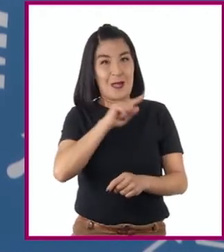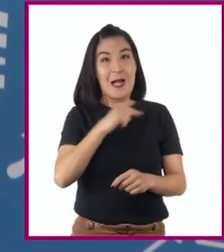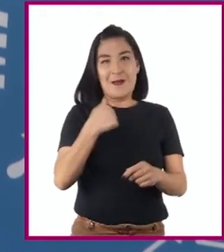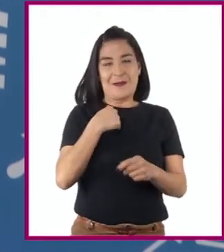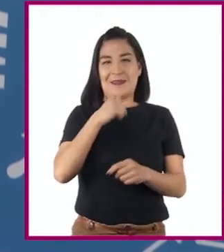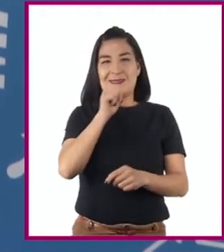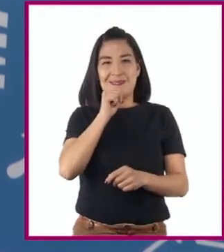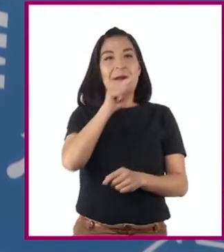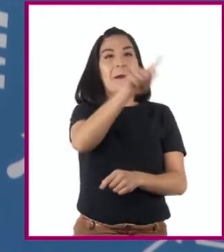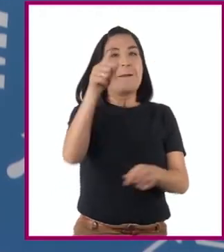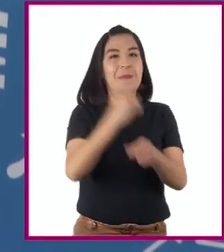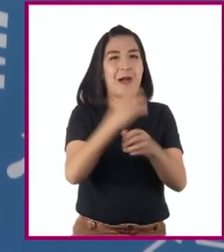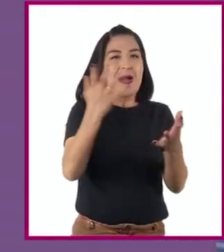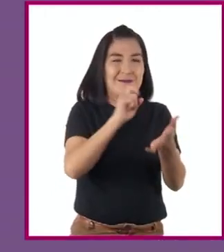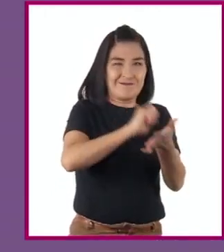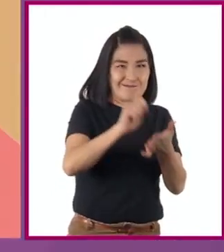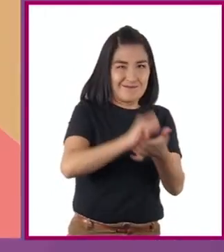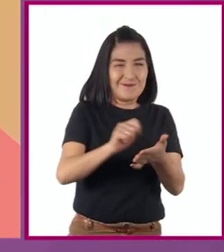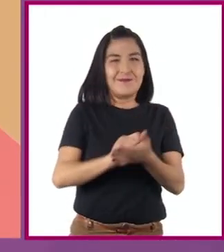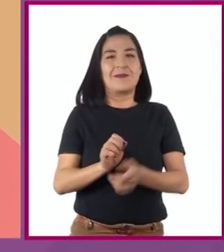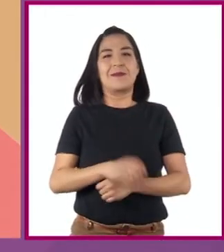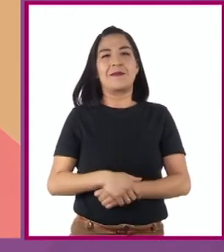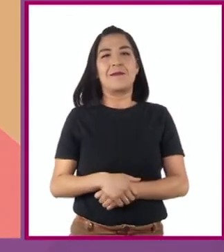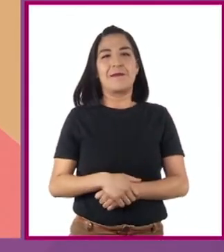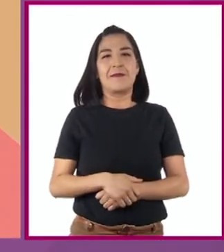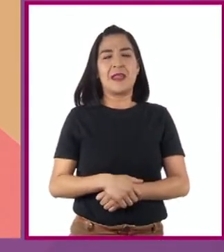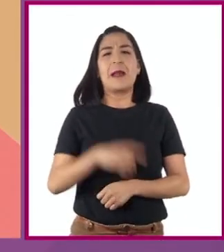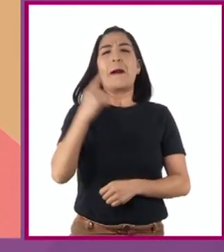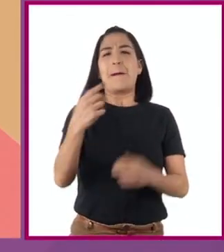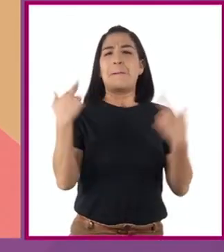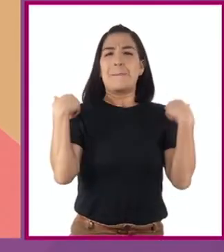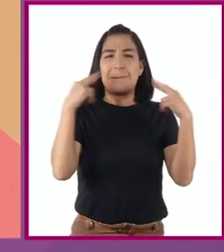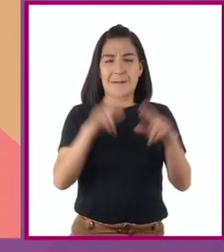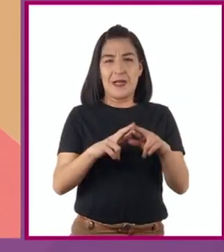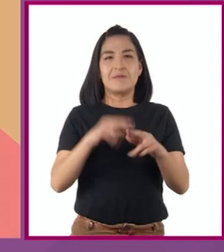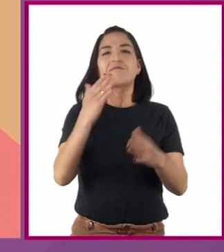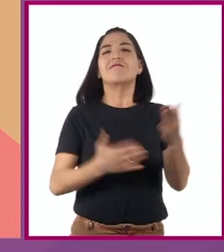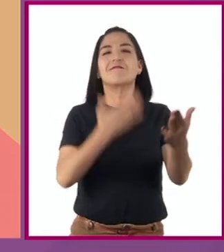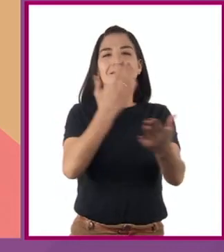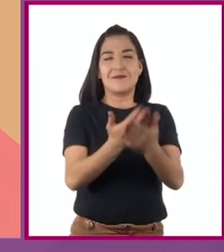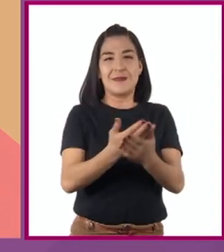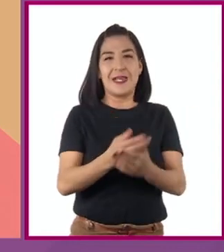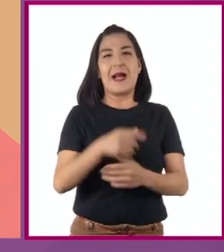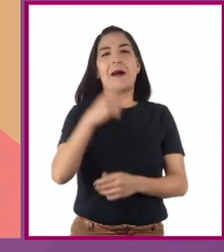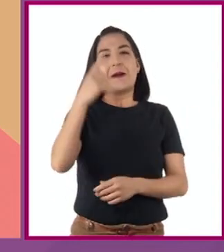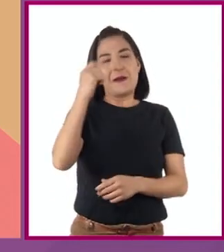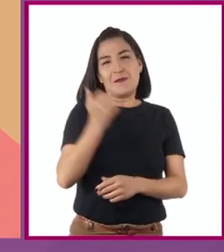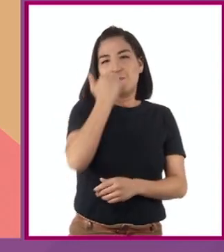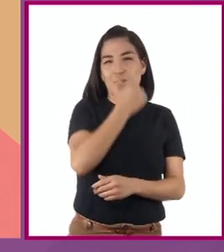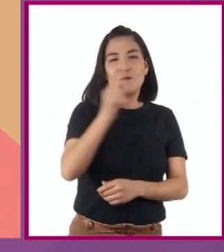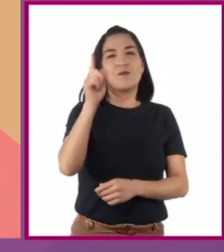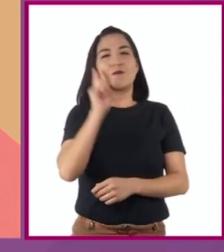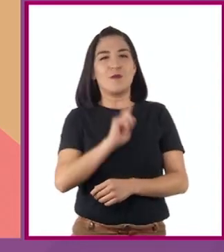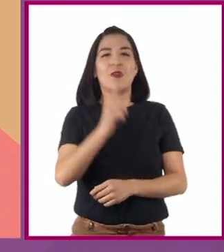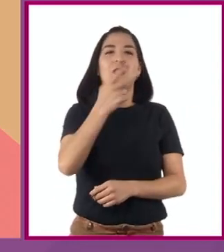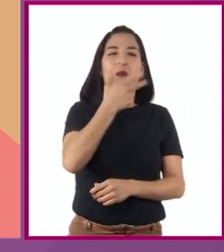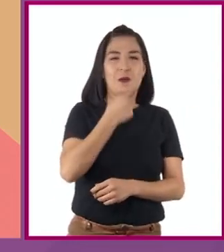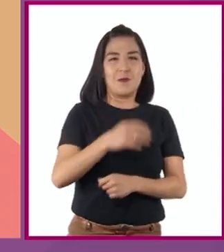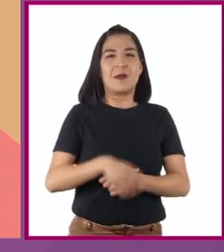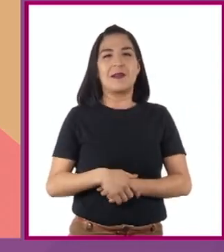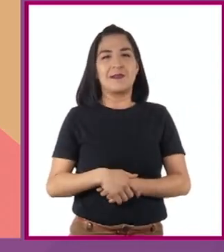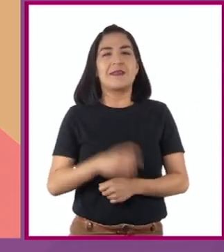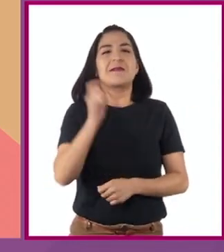yo les dé las respuestas. Una maestra les propuso a las y los estudiantes